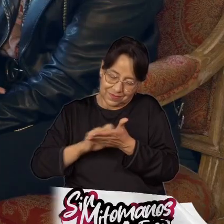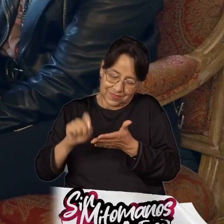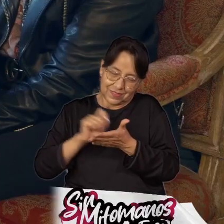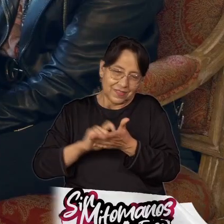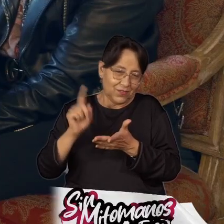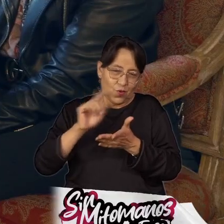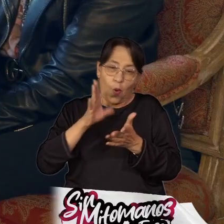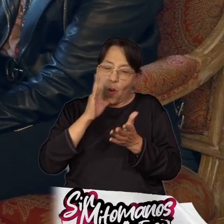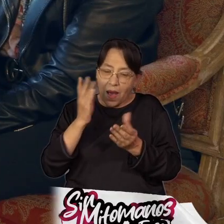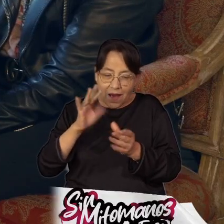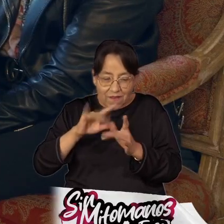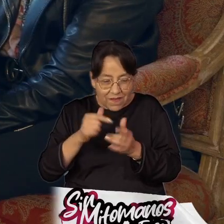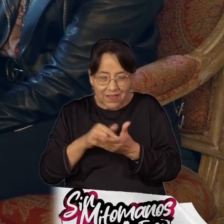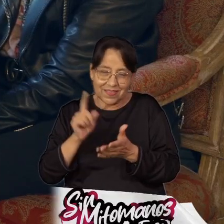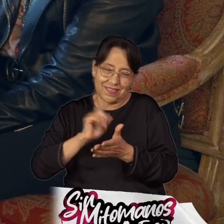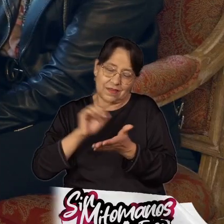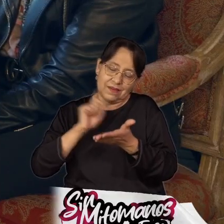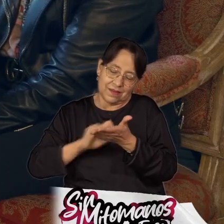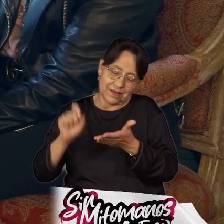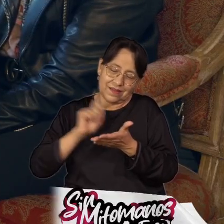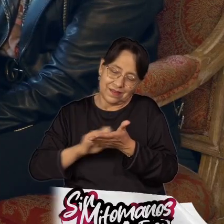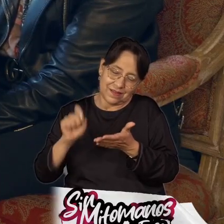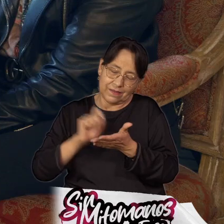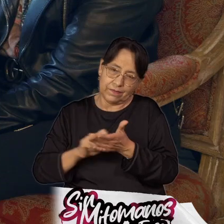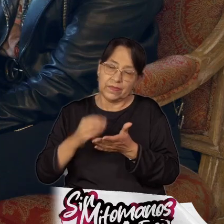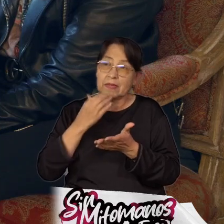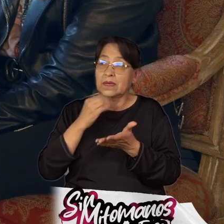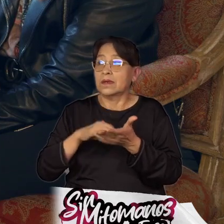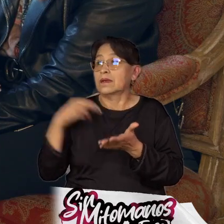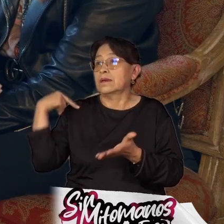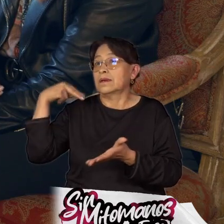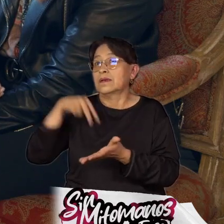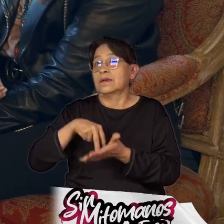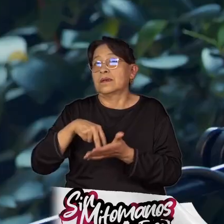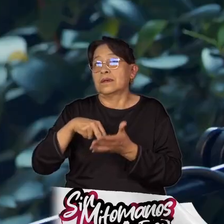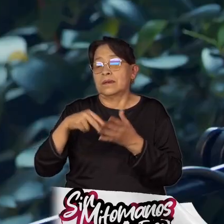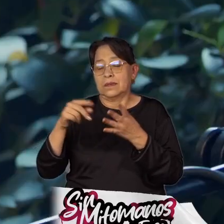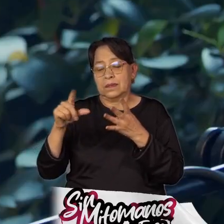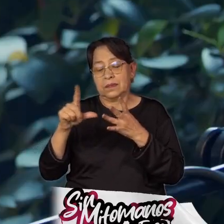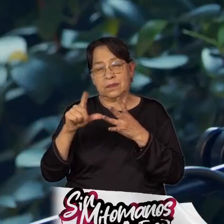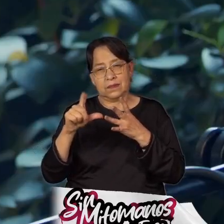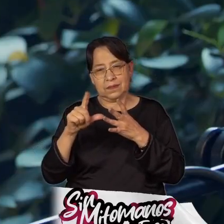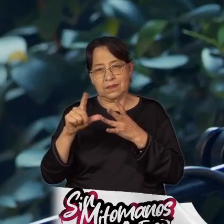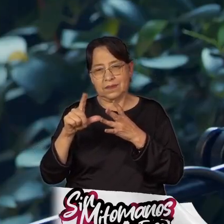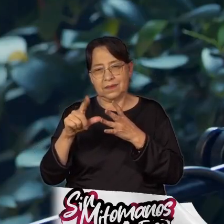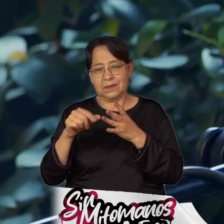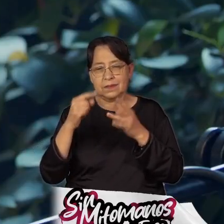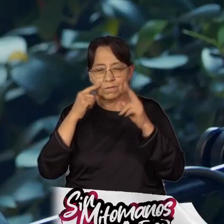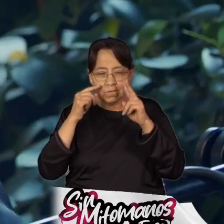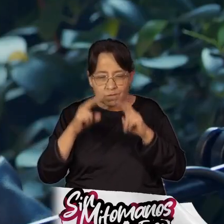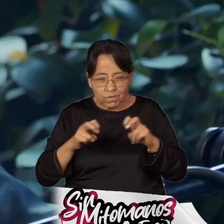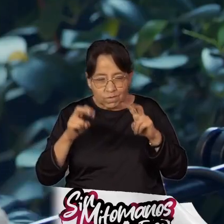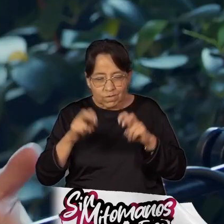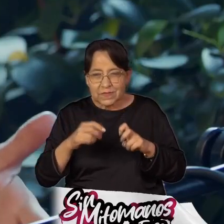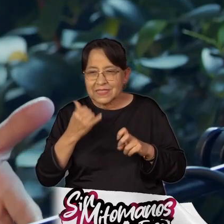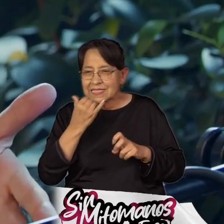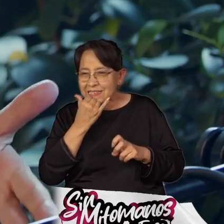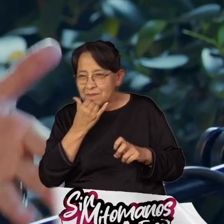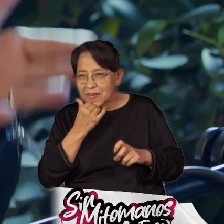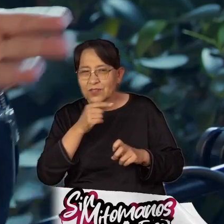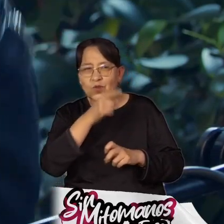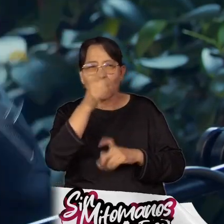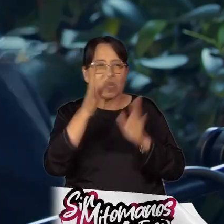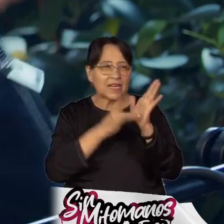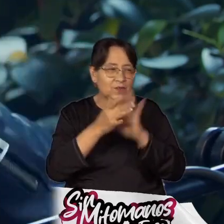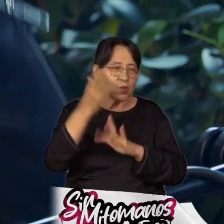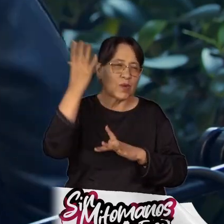siendo escrito, siendo estudiado, siendo motivo de investigación para autores como Lucas, que estaba investigando todas las cosas